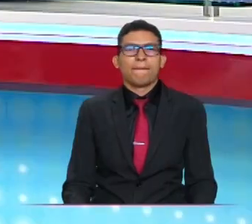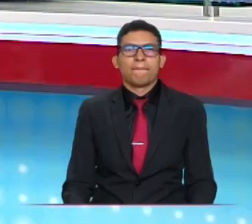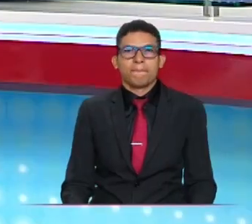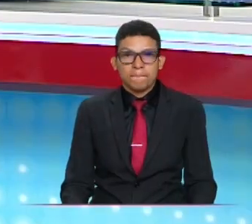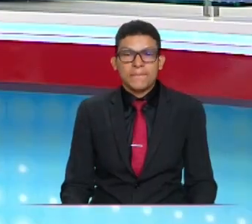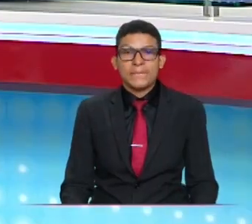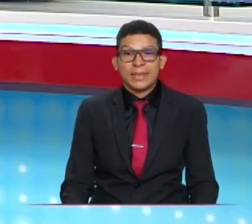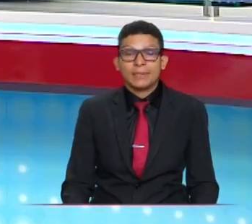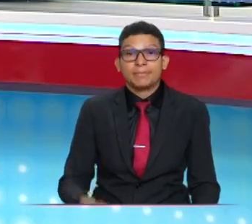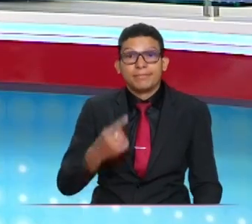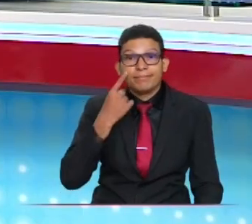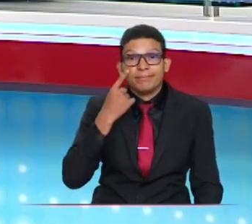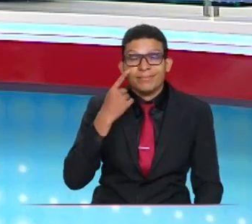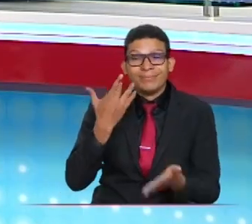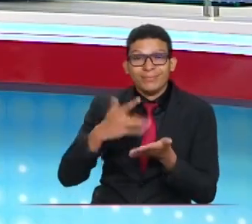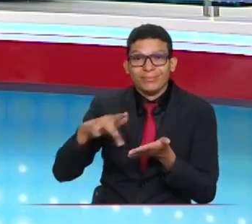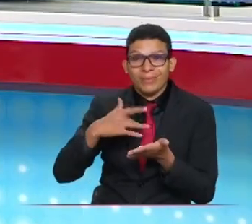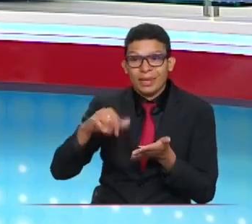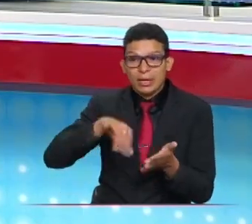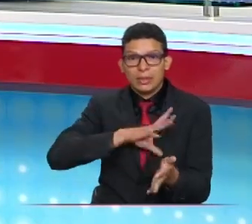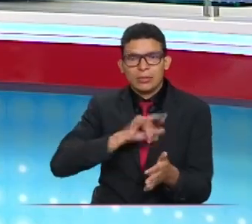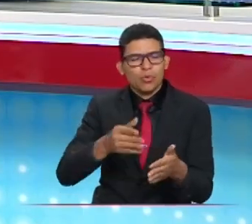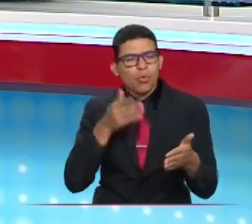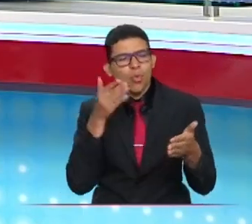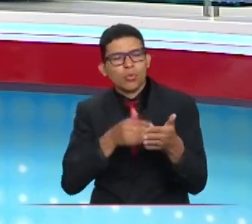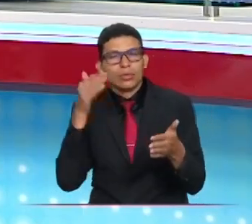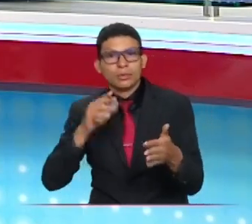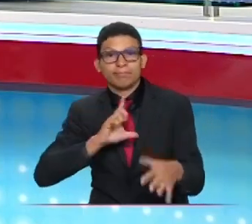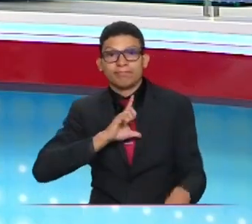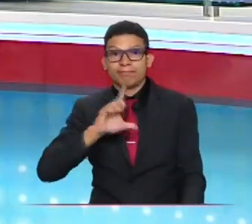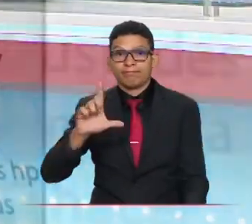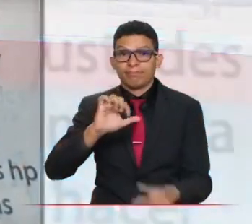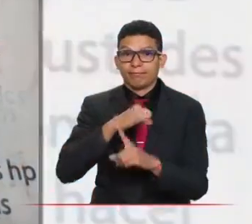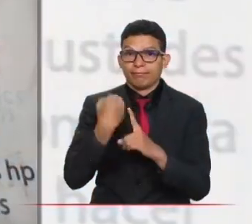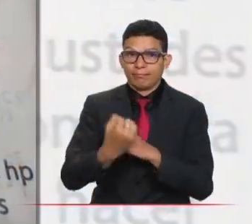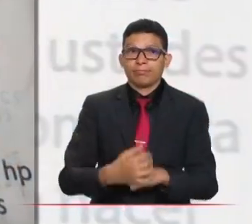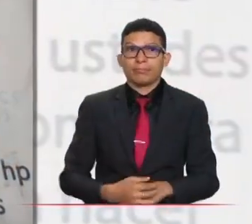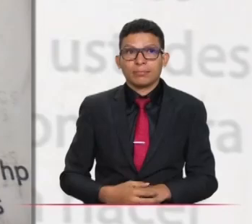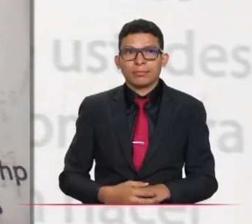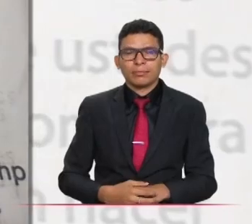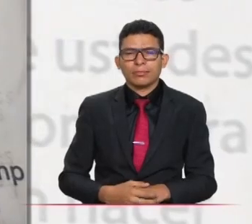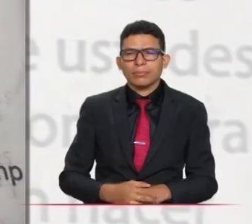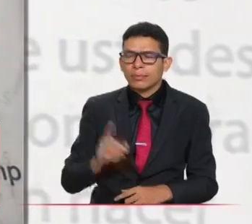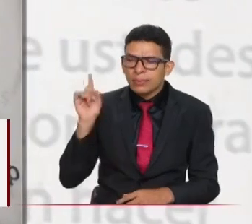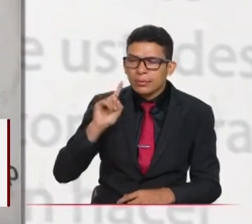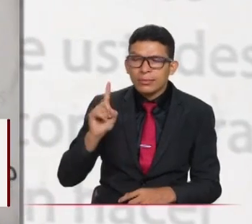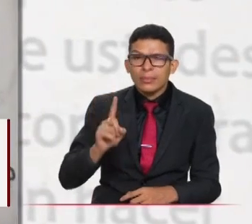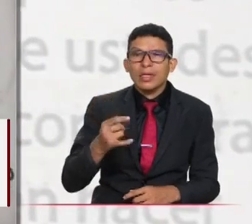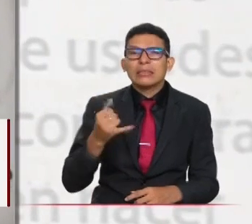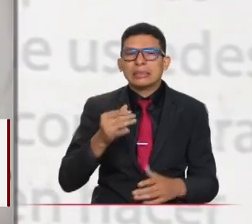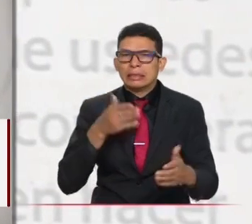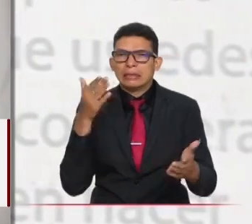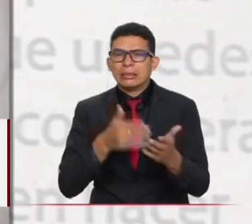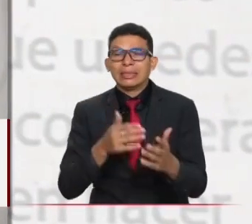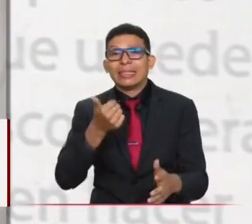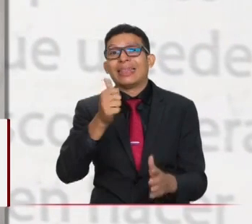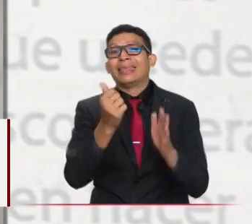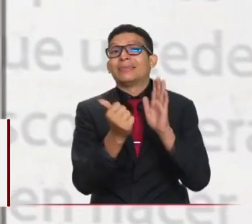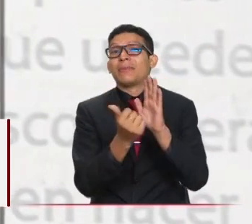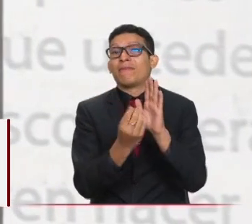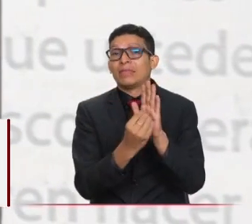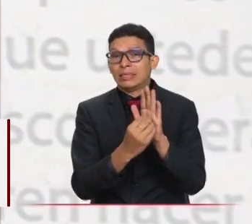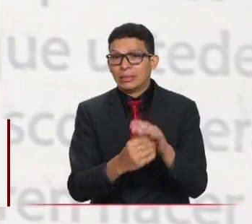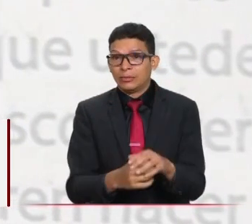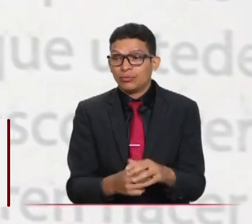Oigan, hay alerta en Cali por las amenazas en contra de líderes sociales. Y es que en lo corrido del año se han registrado más de 10 casos. El